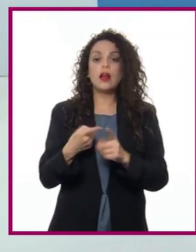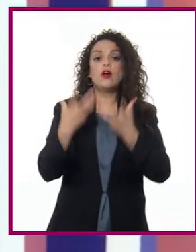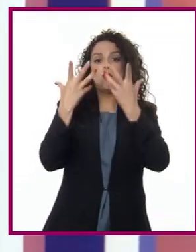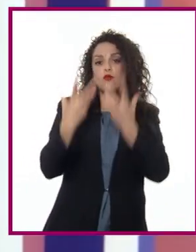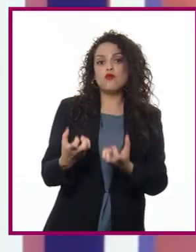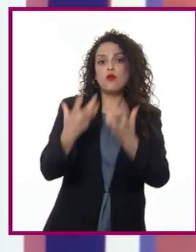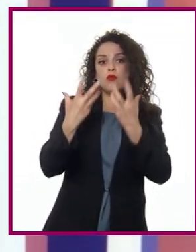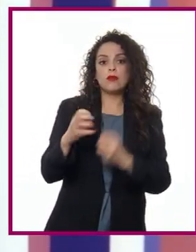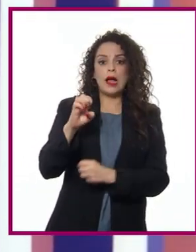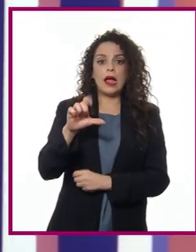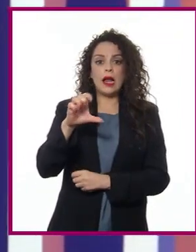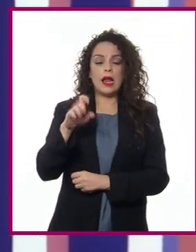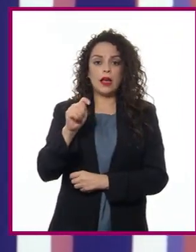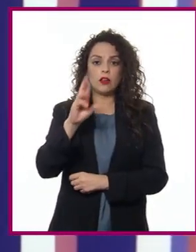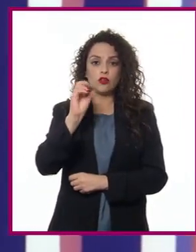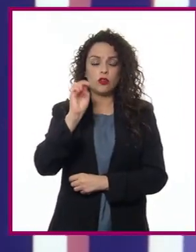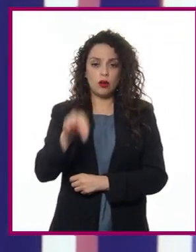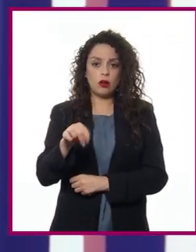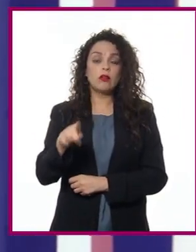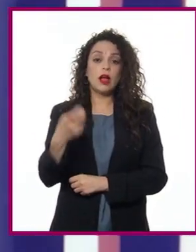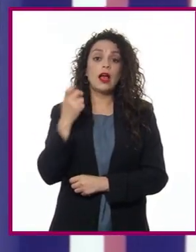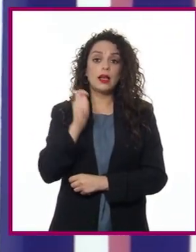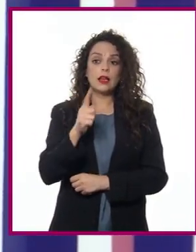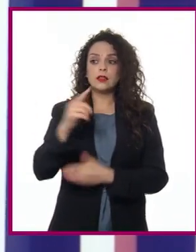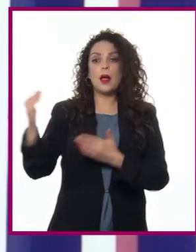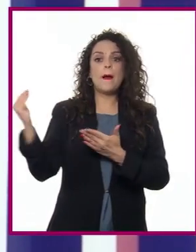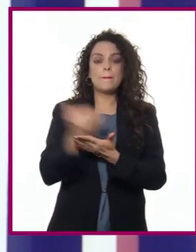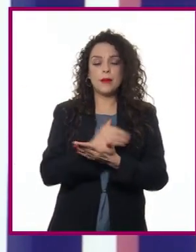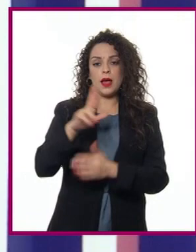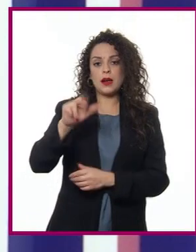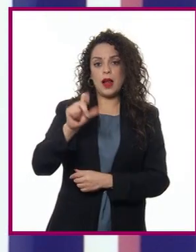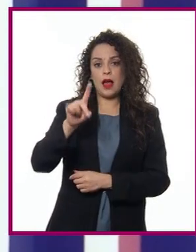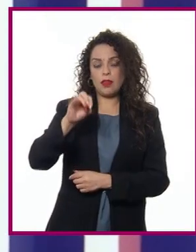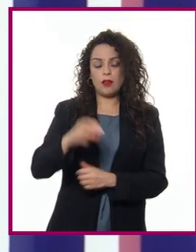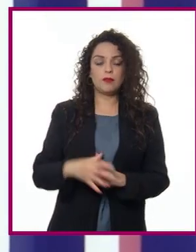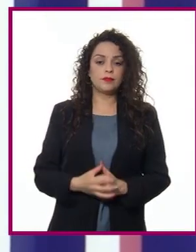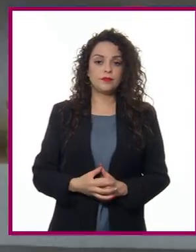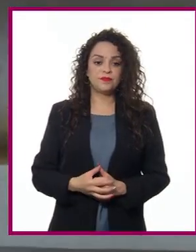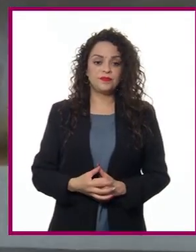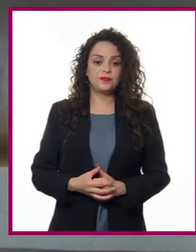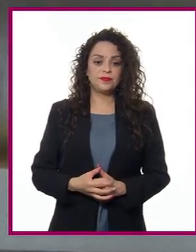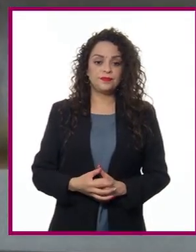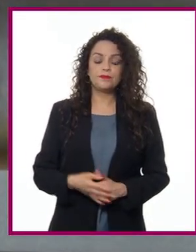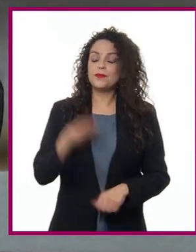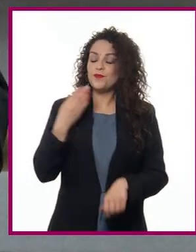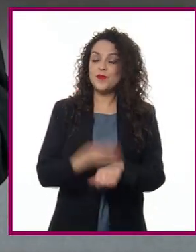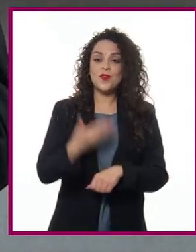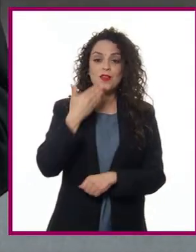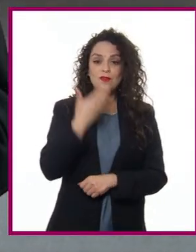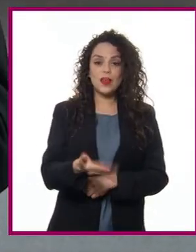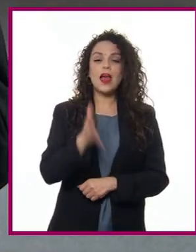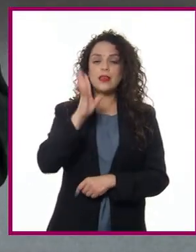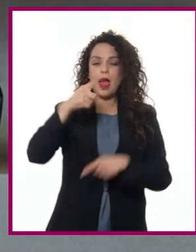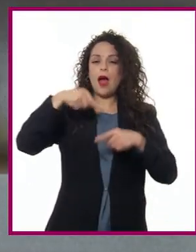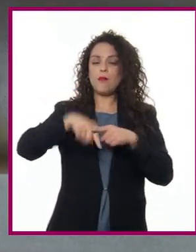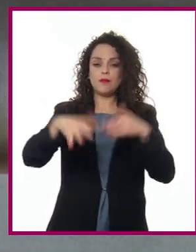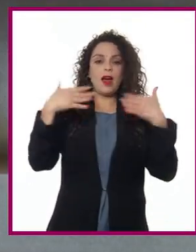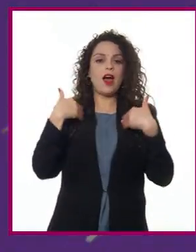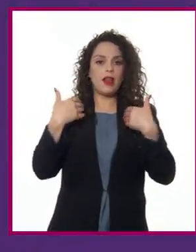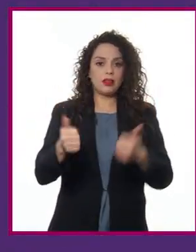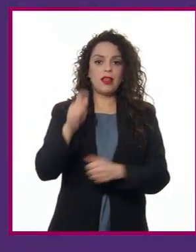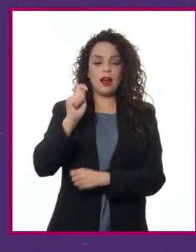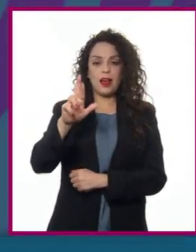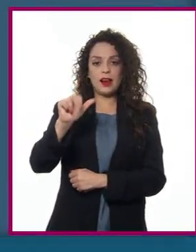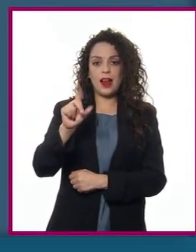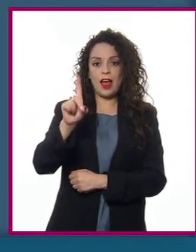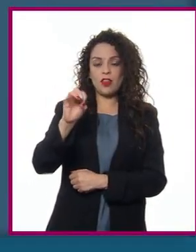los electrones, ocasionando que disminuya el radio atómico. Muy bien, creo que ya estoy entendiendo los radios atómicos